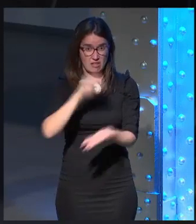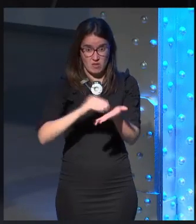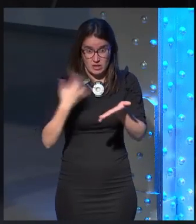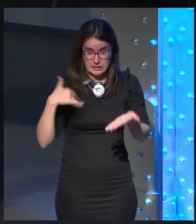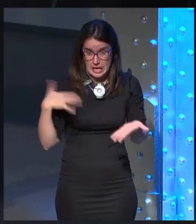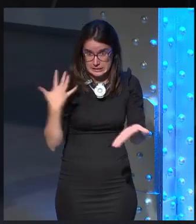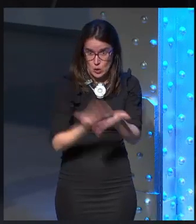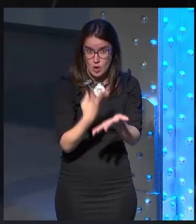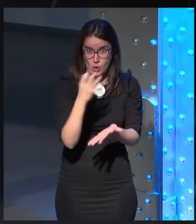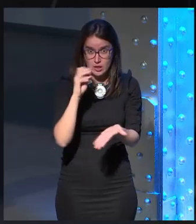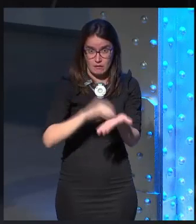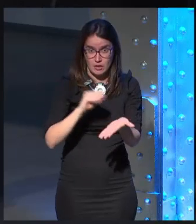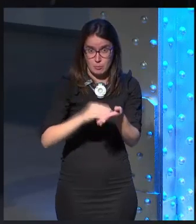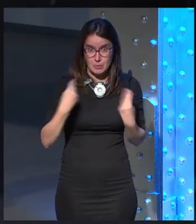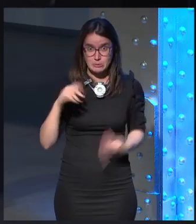ya.